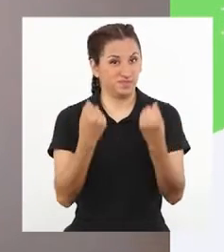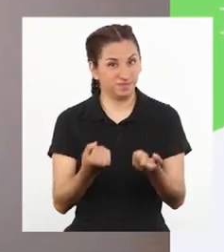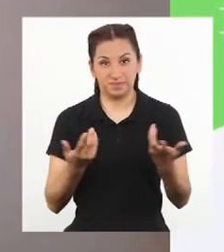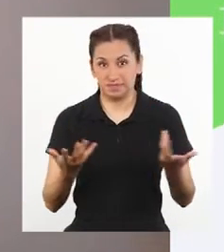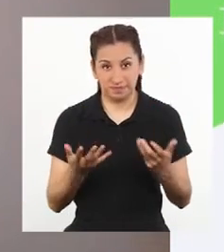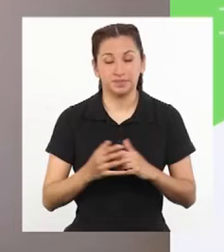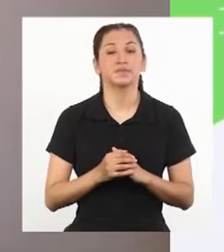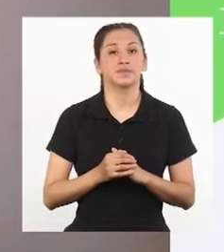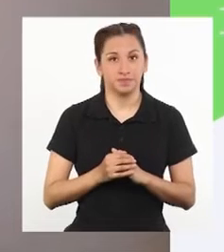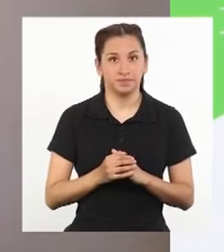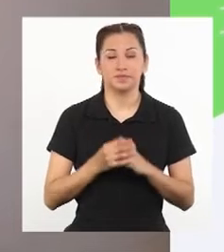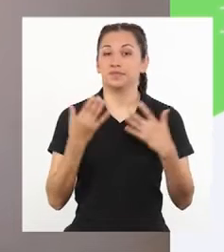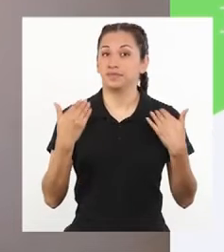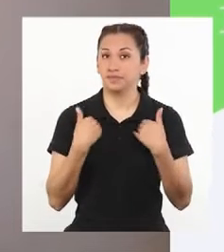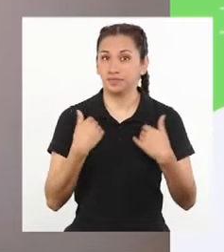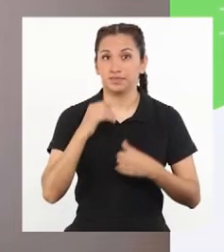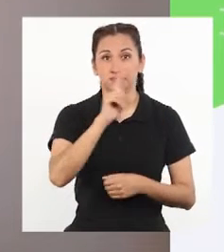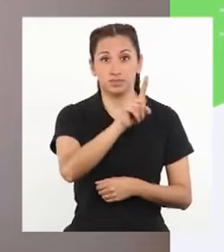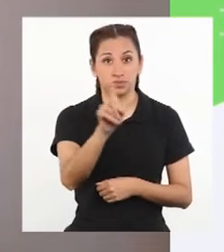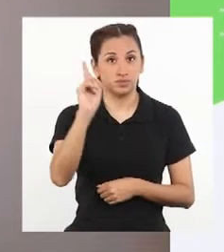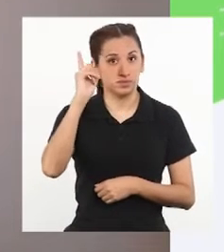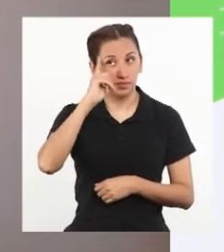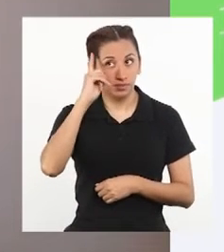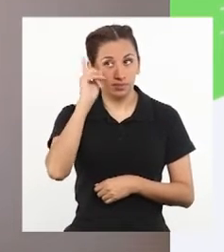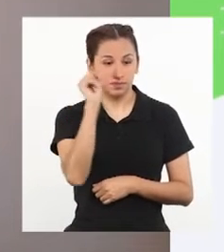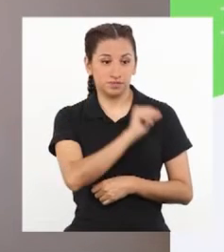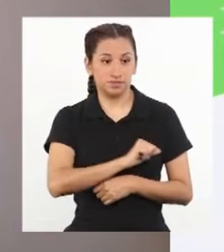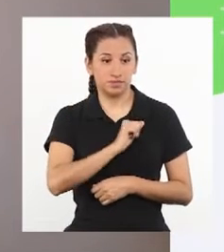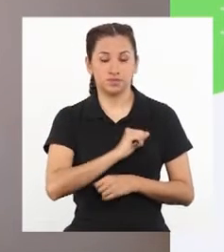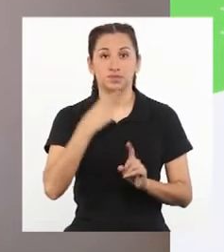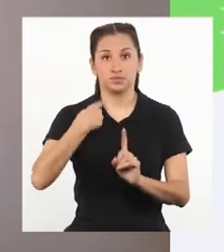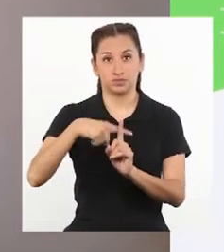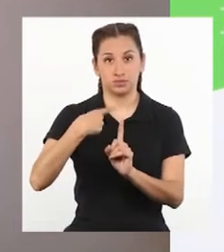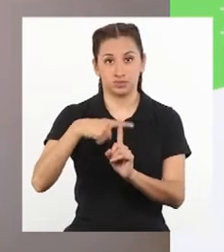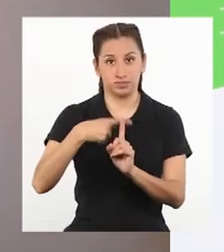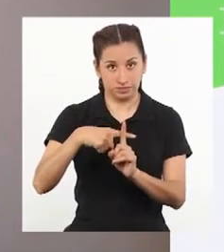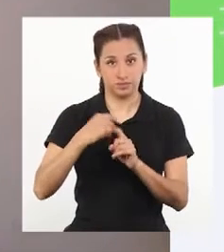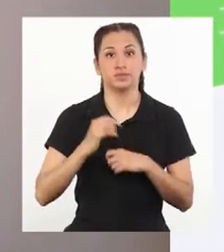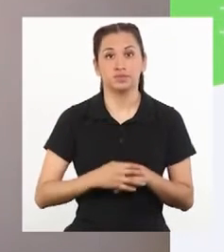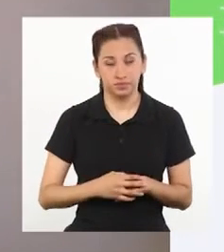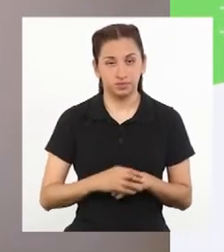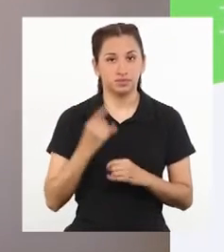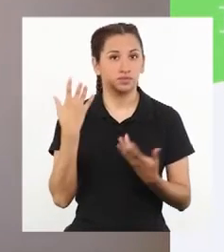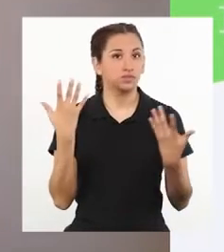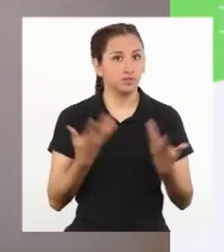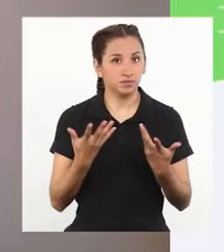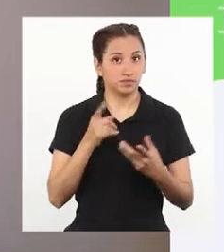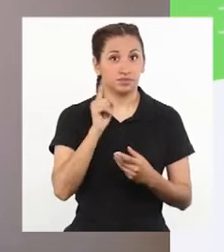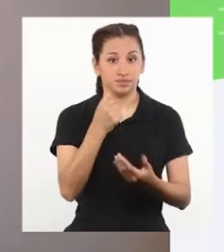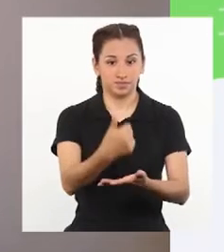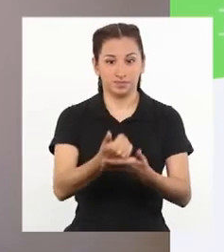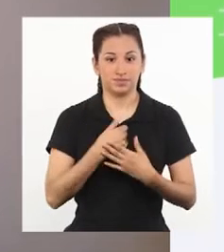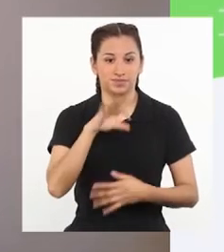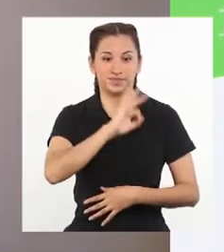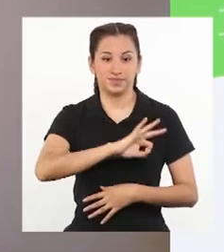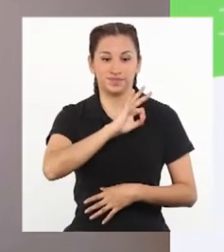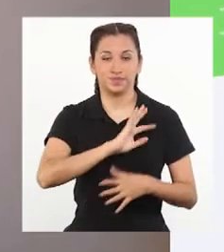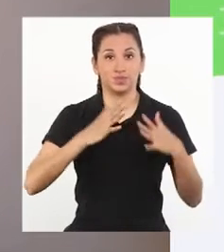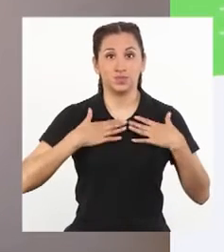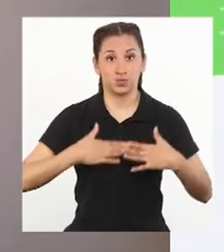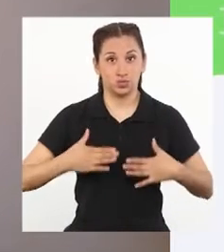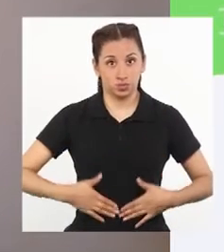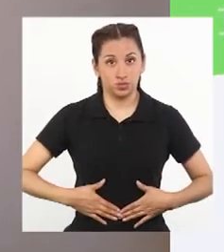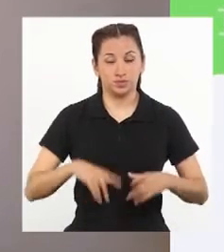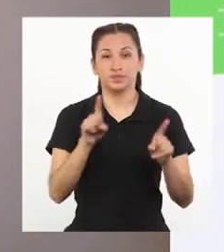de vida saludable es tener pensamientos y actitudes positivos, las cuales beneficien